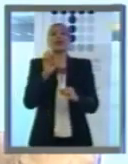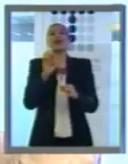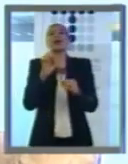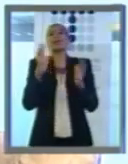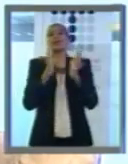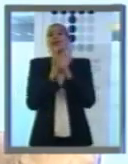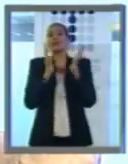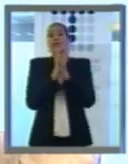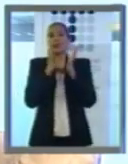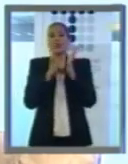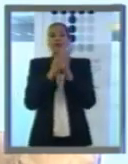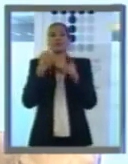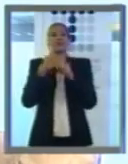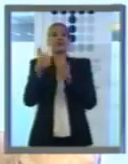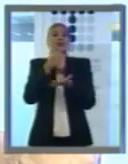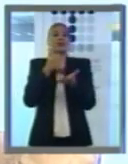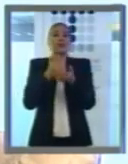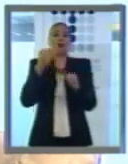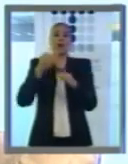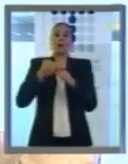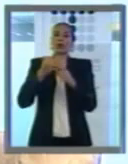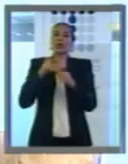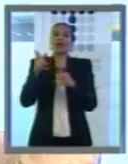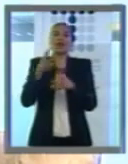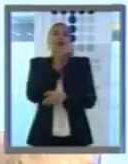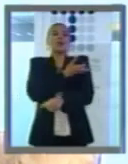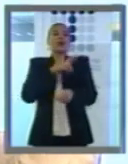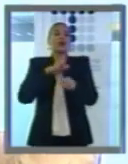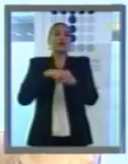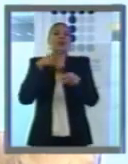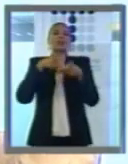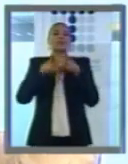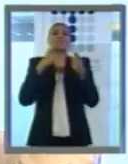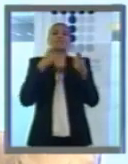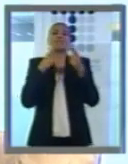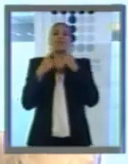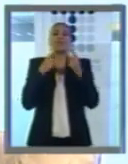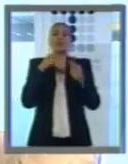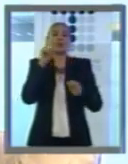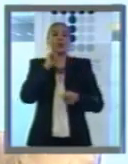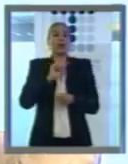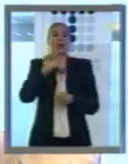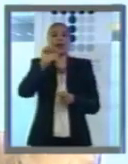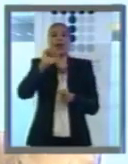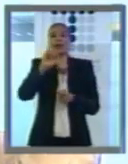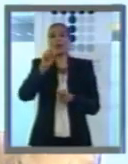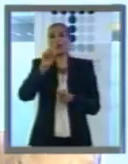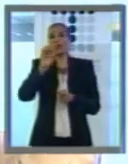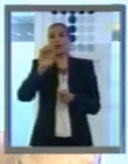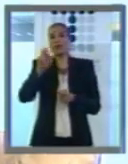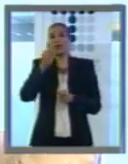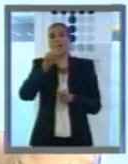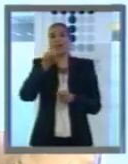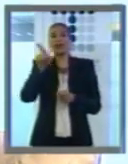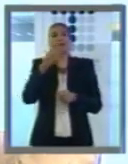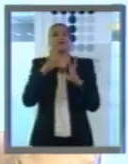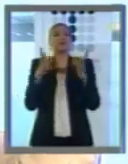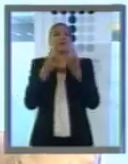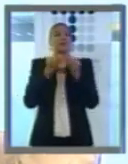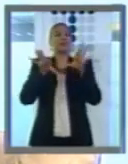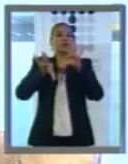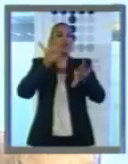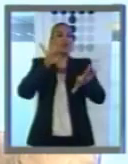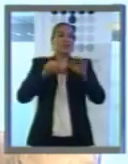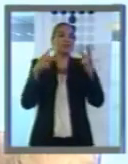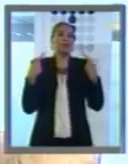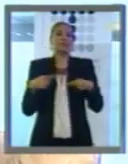cuya integración está ahorita en pleno proceso. Aide Pérez, aquí presente, es parte de este comité de selección,